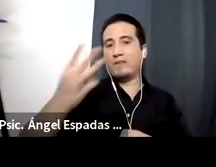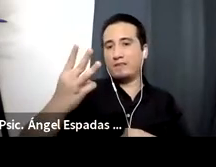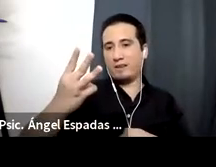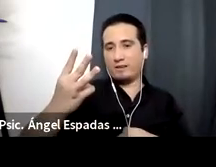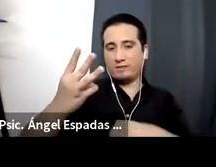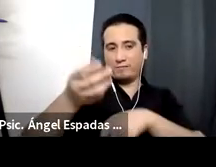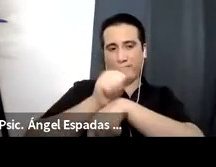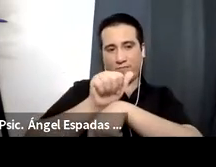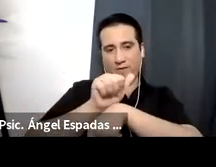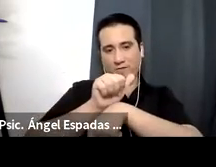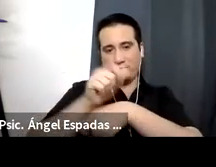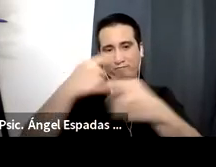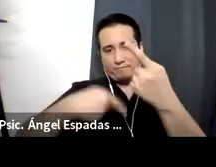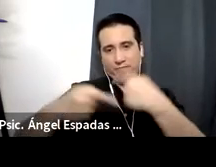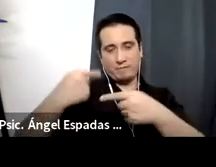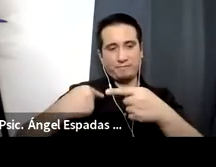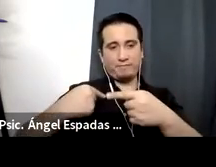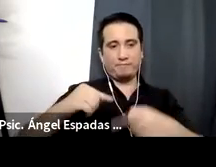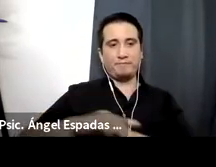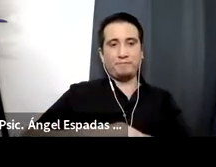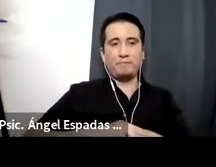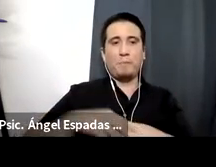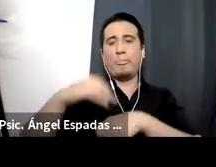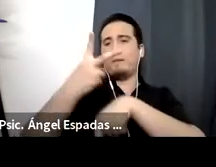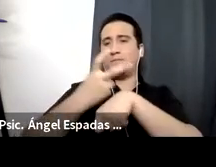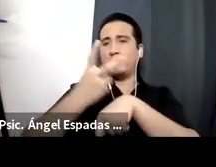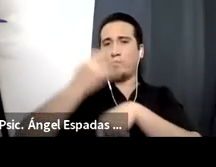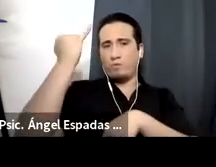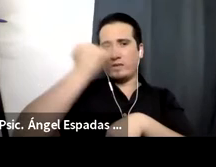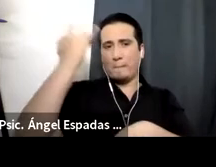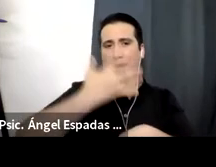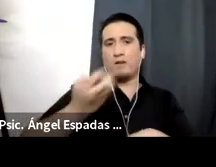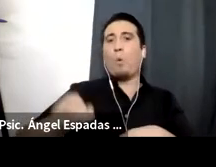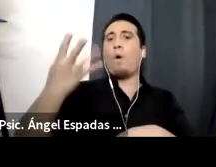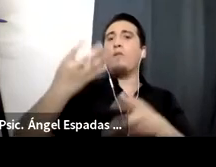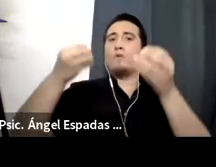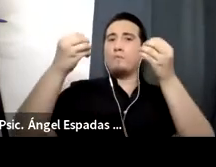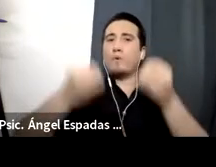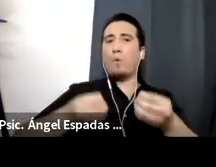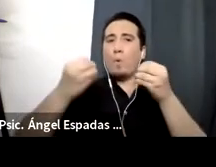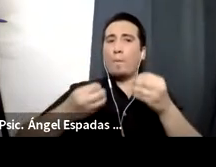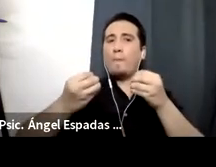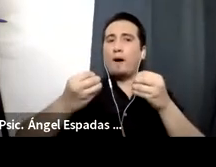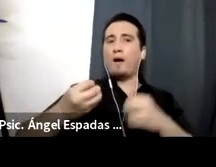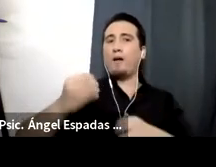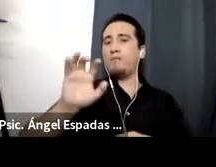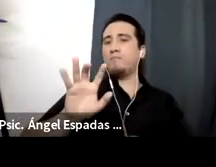atrás. Después la segunda imagen dice cuánto ocupa 50